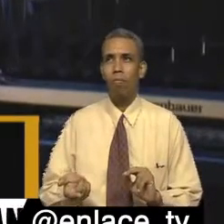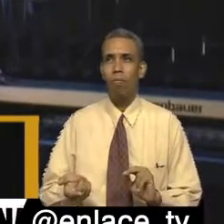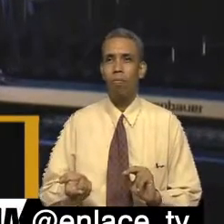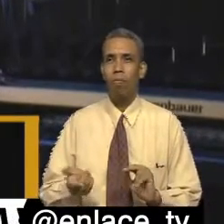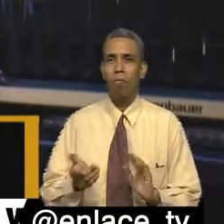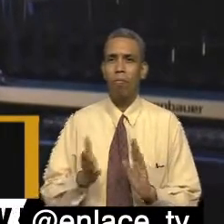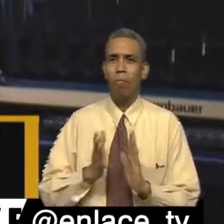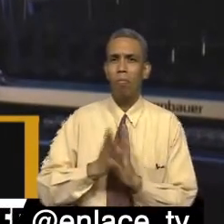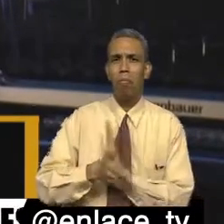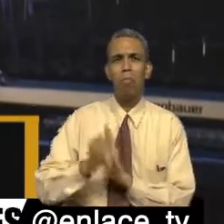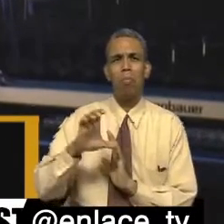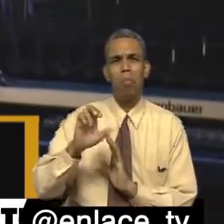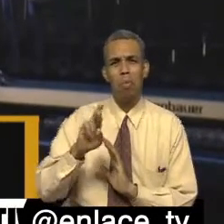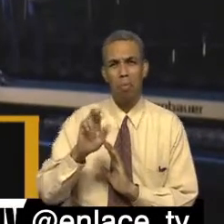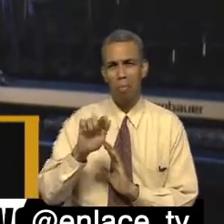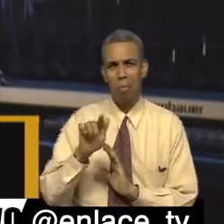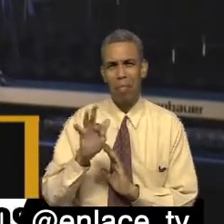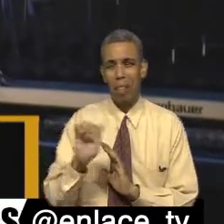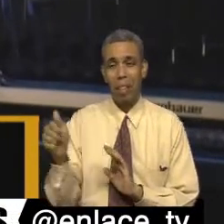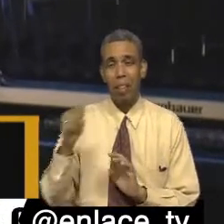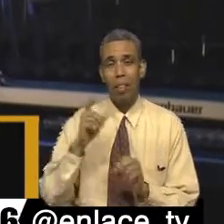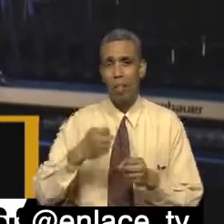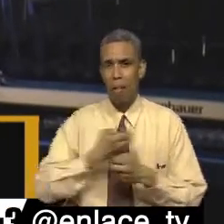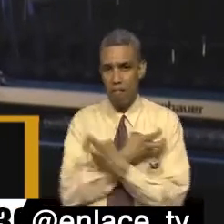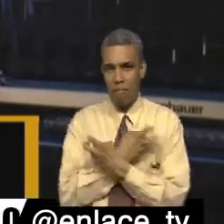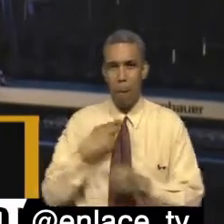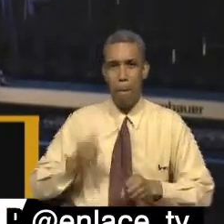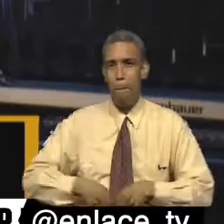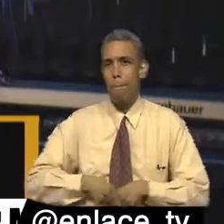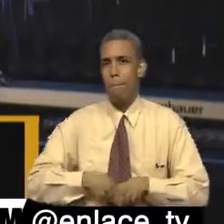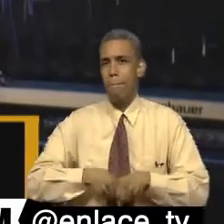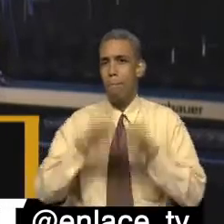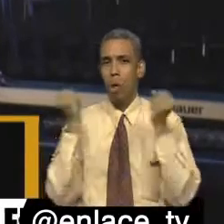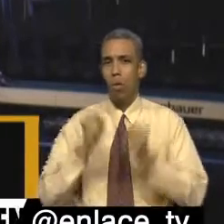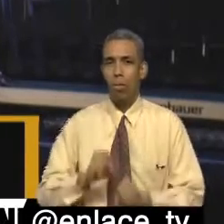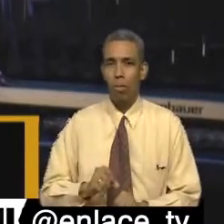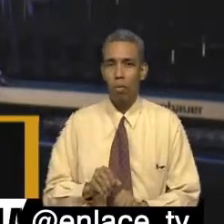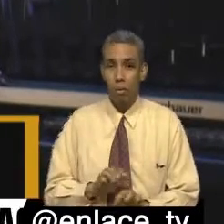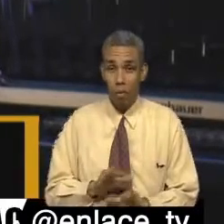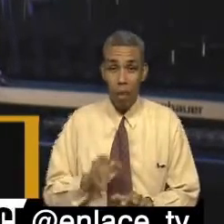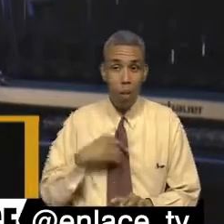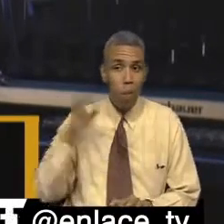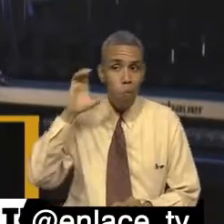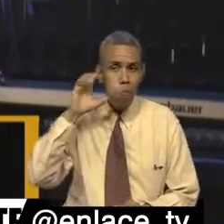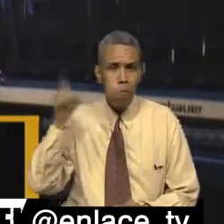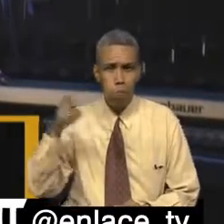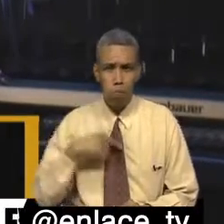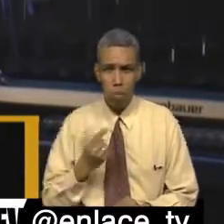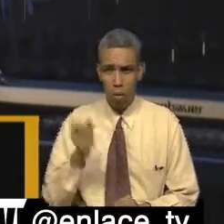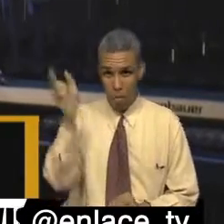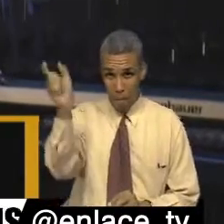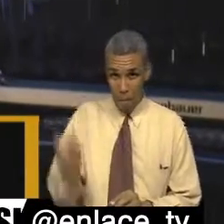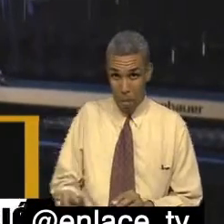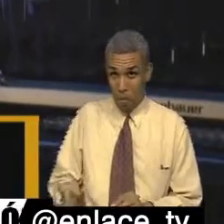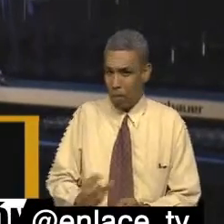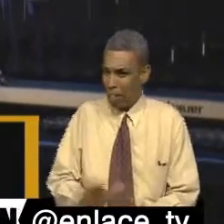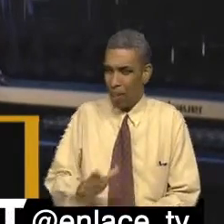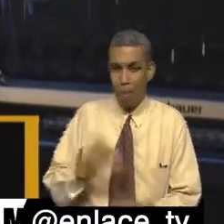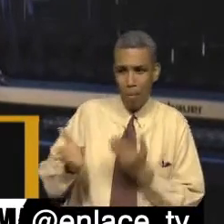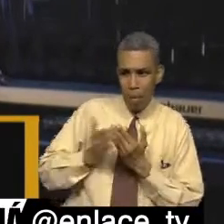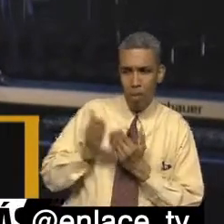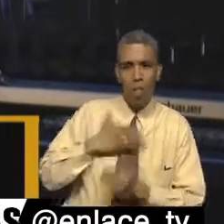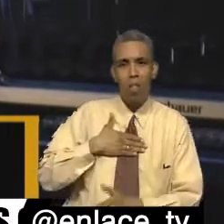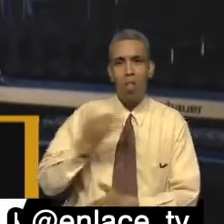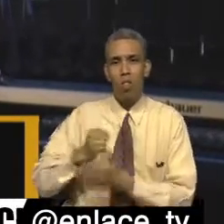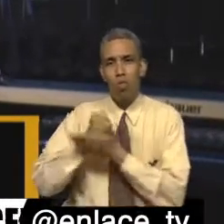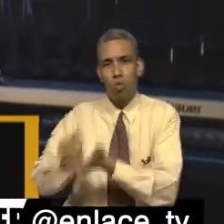ríaca. Este paciente oportunamente fue notificado al Cuerpo de Bomberos y la reacción fue inmediata para prestarle el